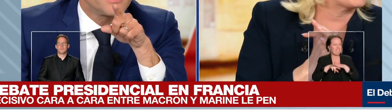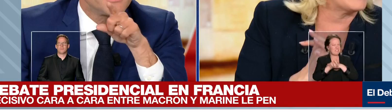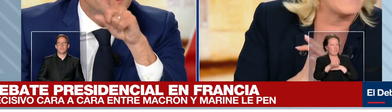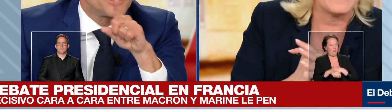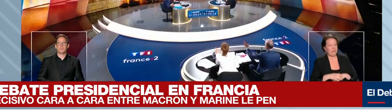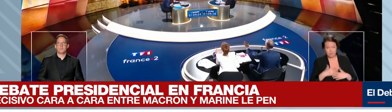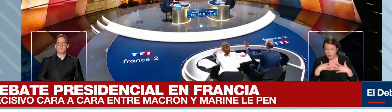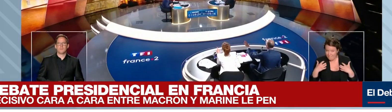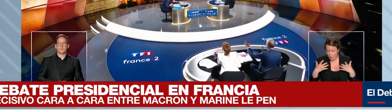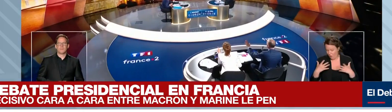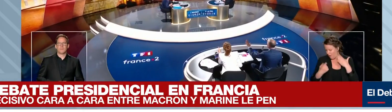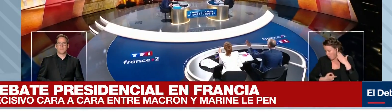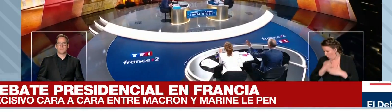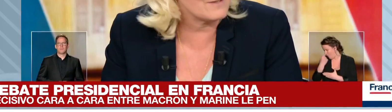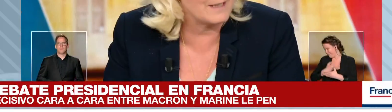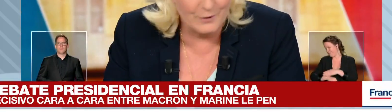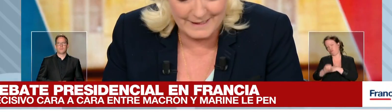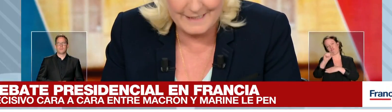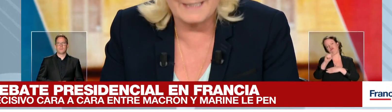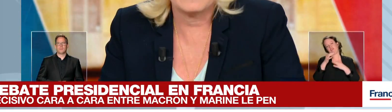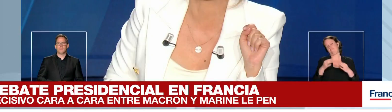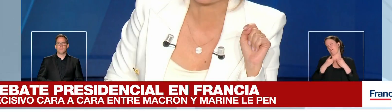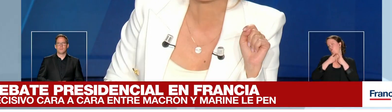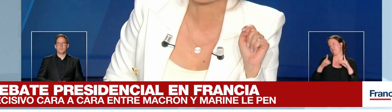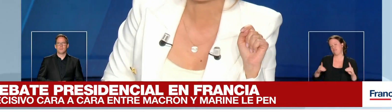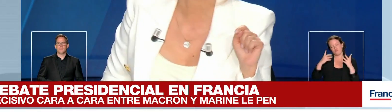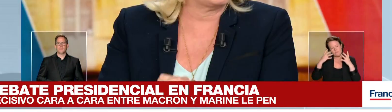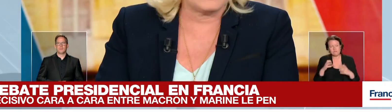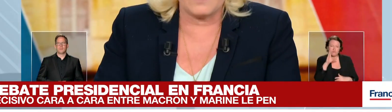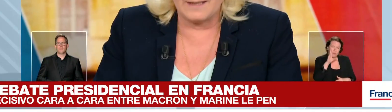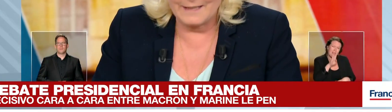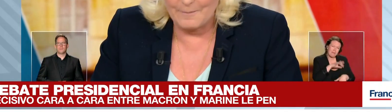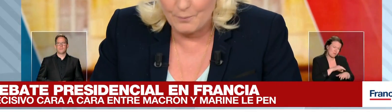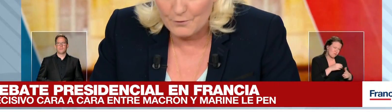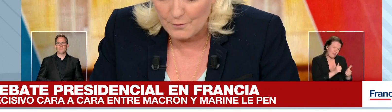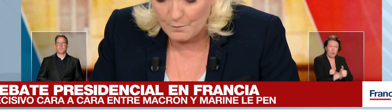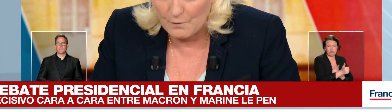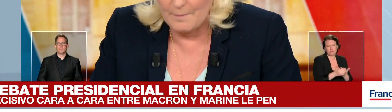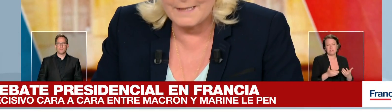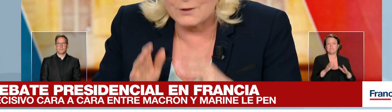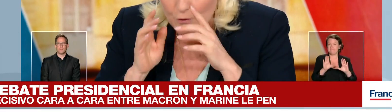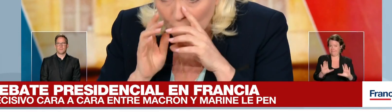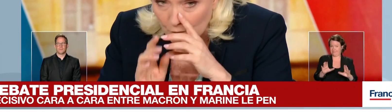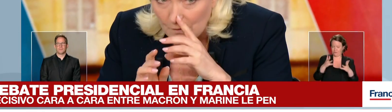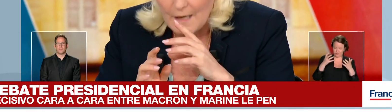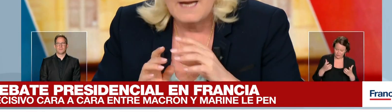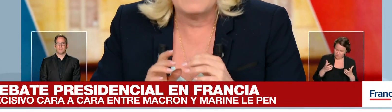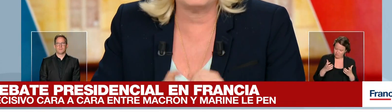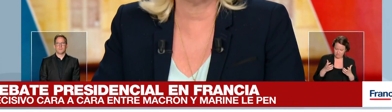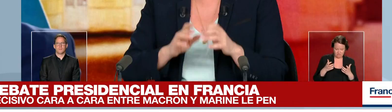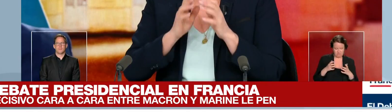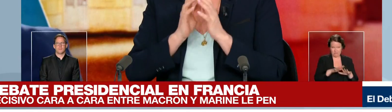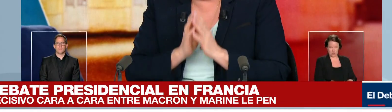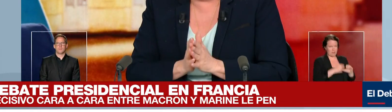deseo es un renacimiento democrático. Yo propongo un renacimiento democrático con una Asamblea Nacional que tenga